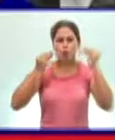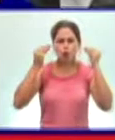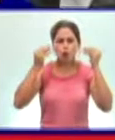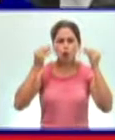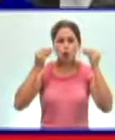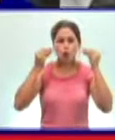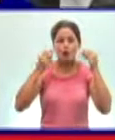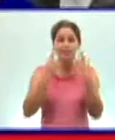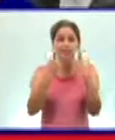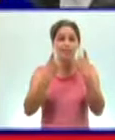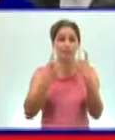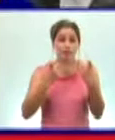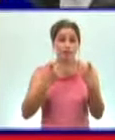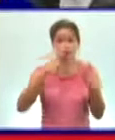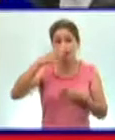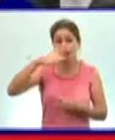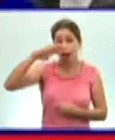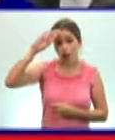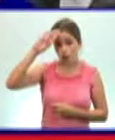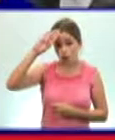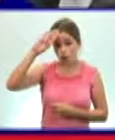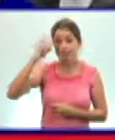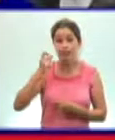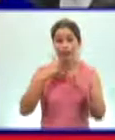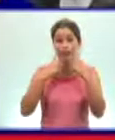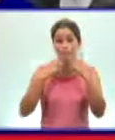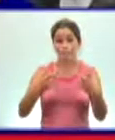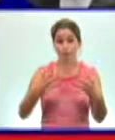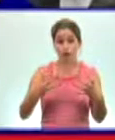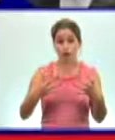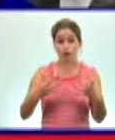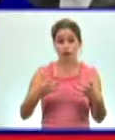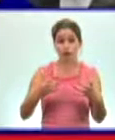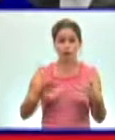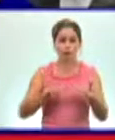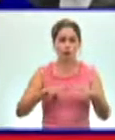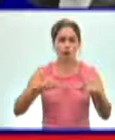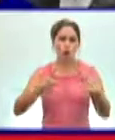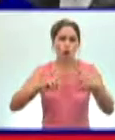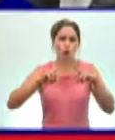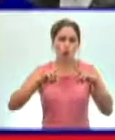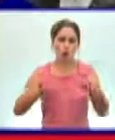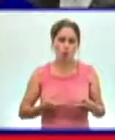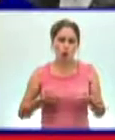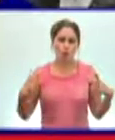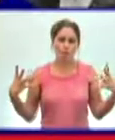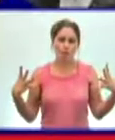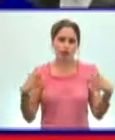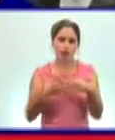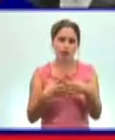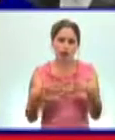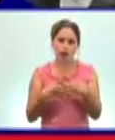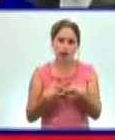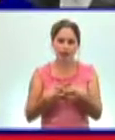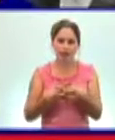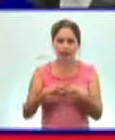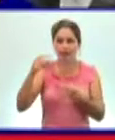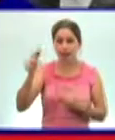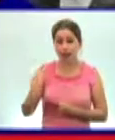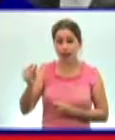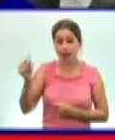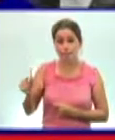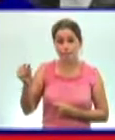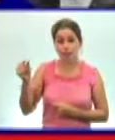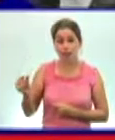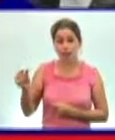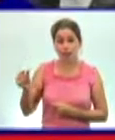patria, si le es indispensable. Por lo tanto, vuelve a establecer la relación entre la vida del ser humano, la existencia